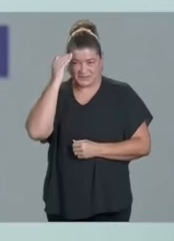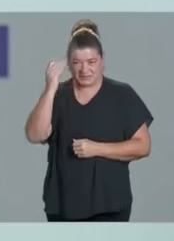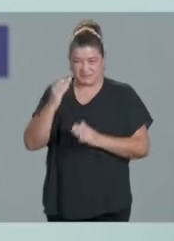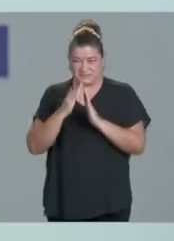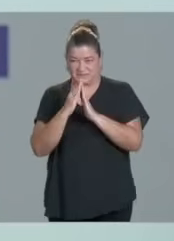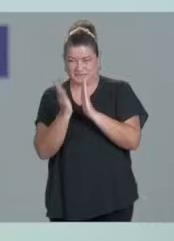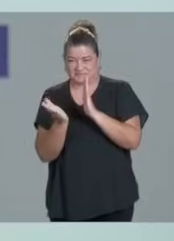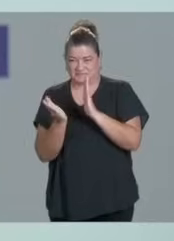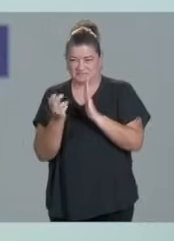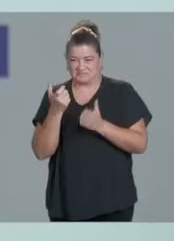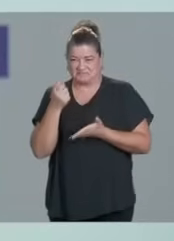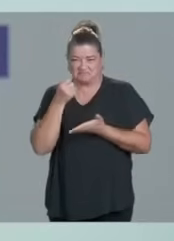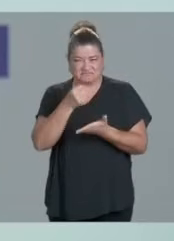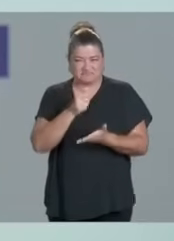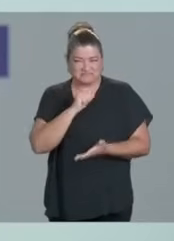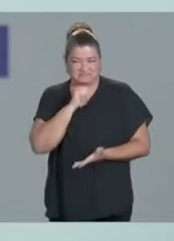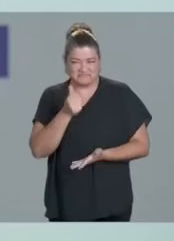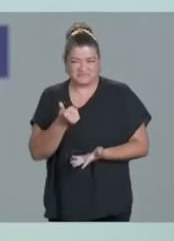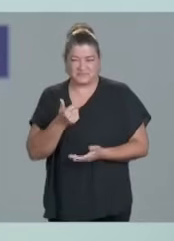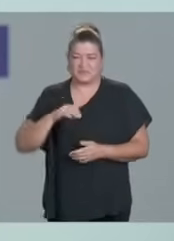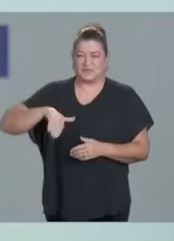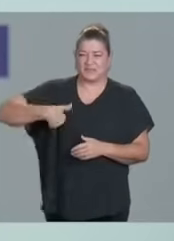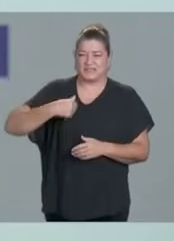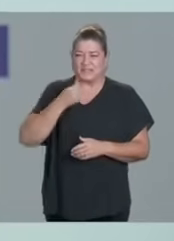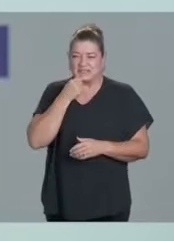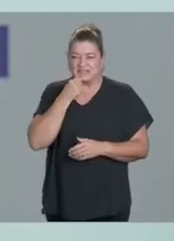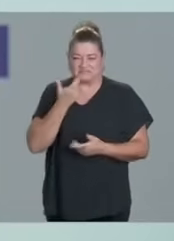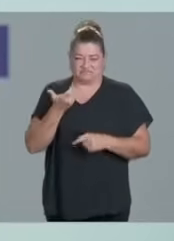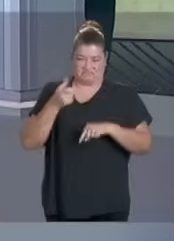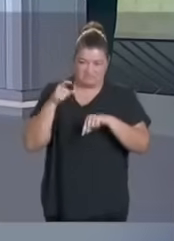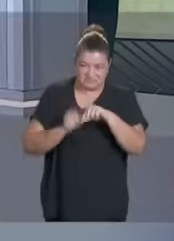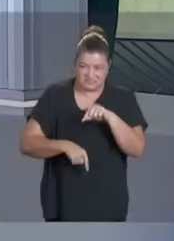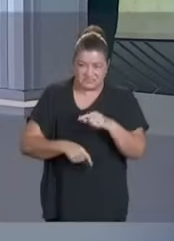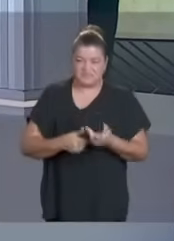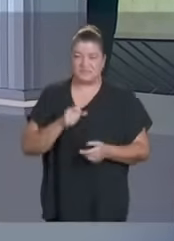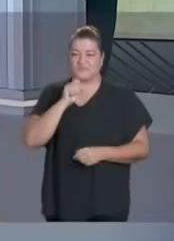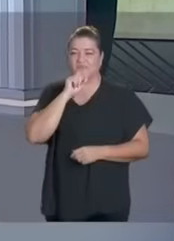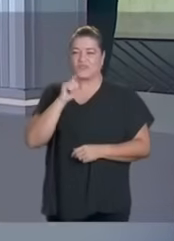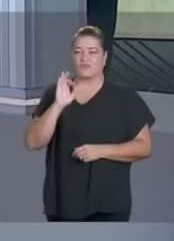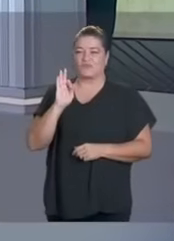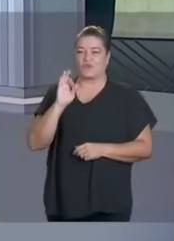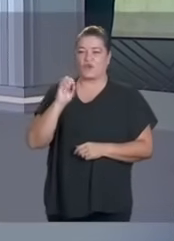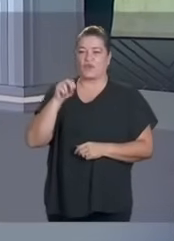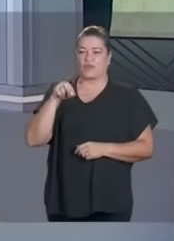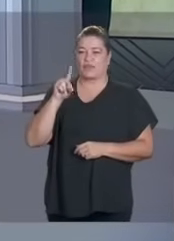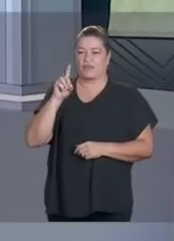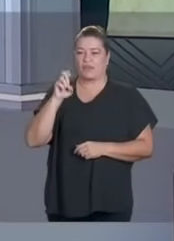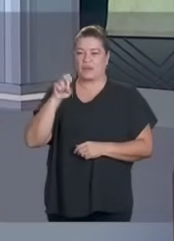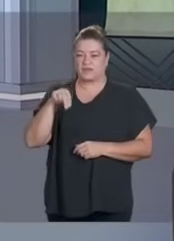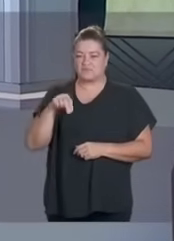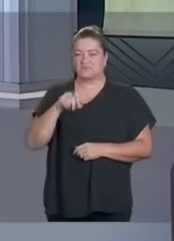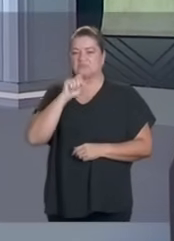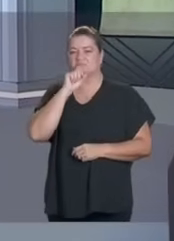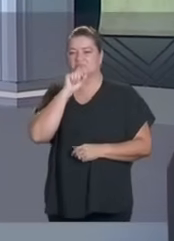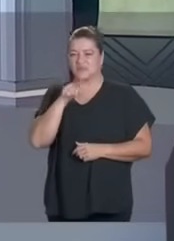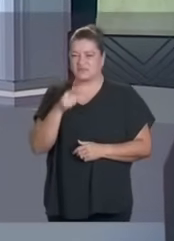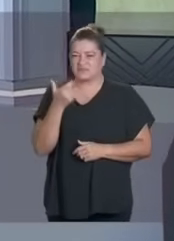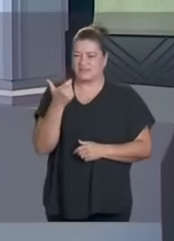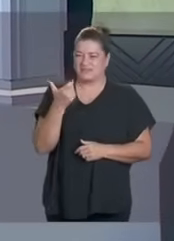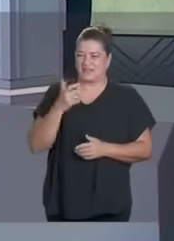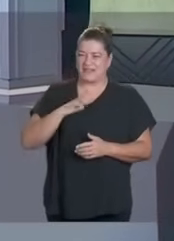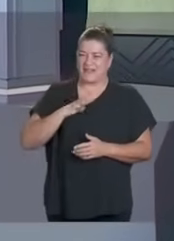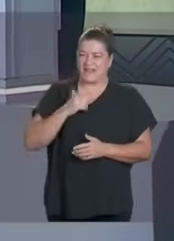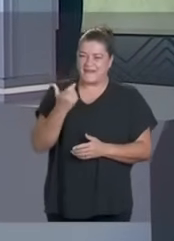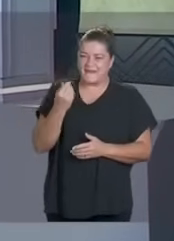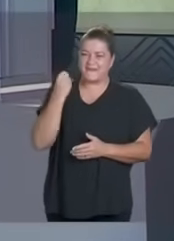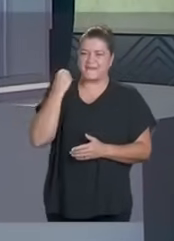infantiles. Después le quitó los recursos a los fondos como el Fonden y también a los fondos de salud. Sí endeudaron al